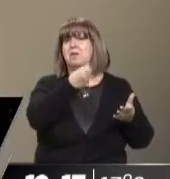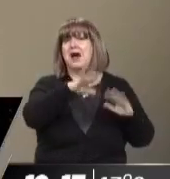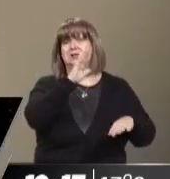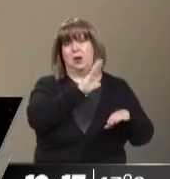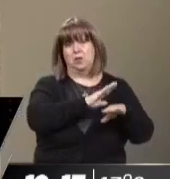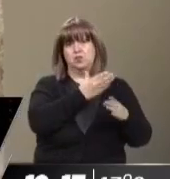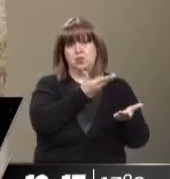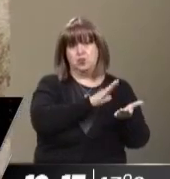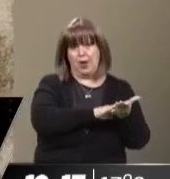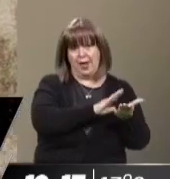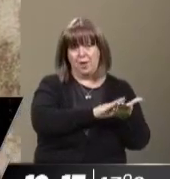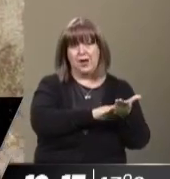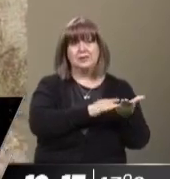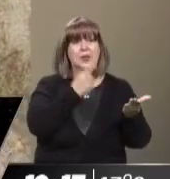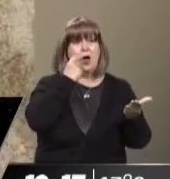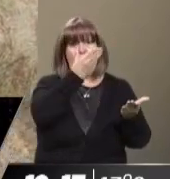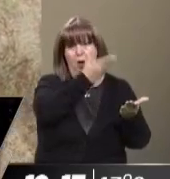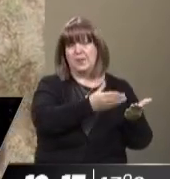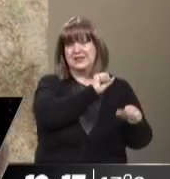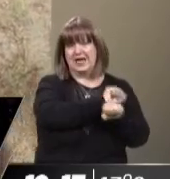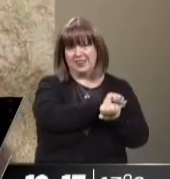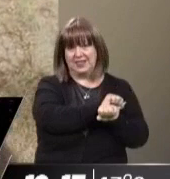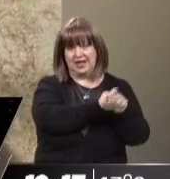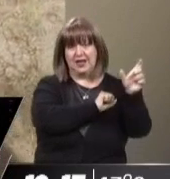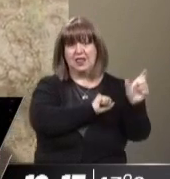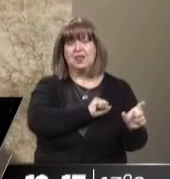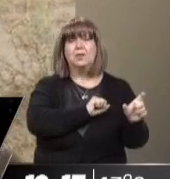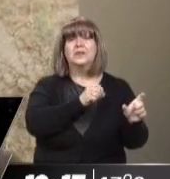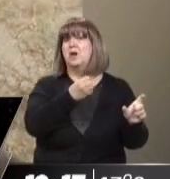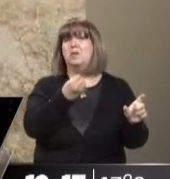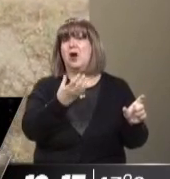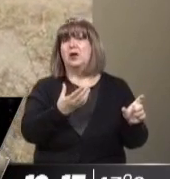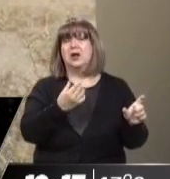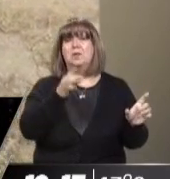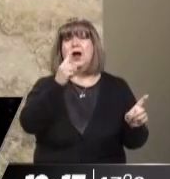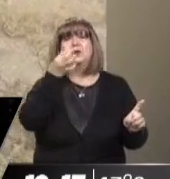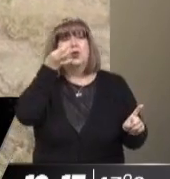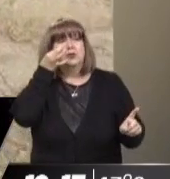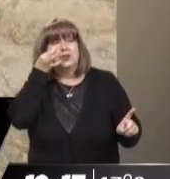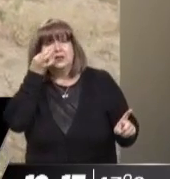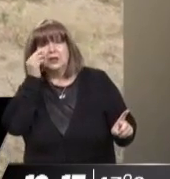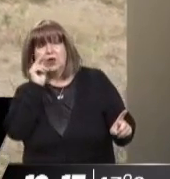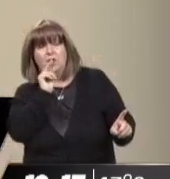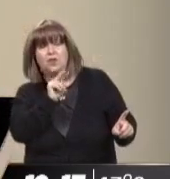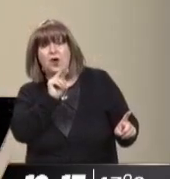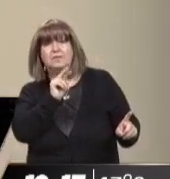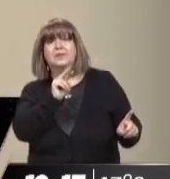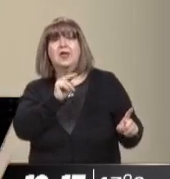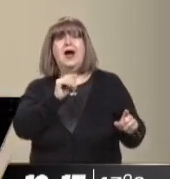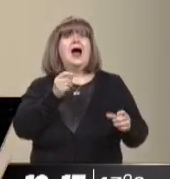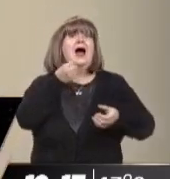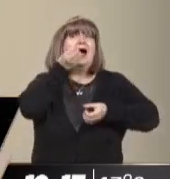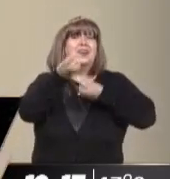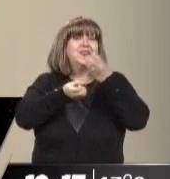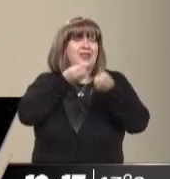en contra de este hombre que está detenido, justamente por un testigo que accedió a dar